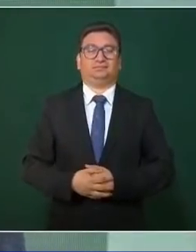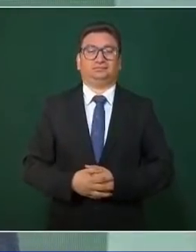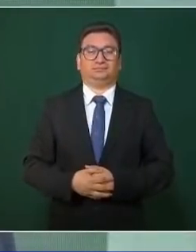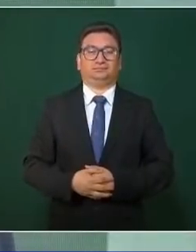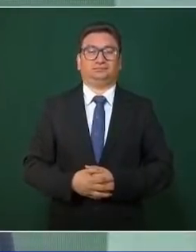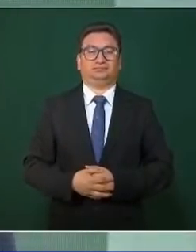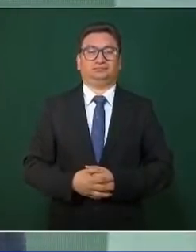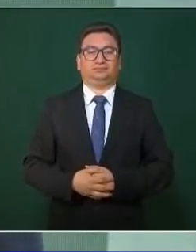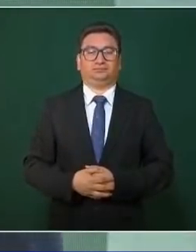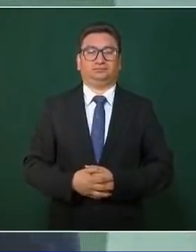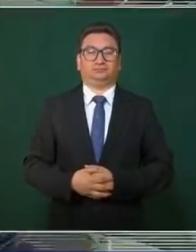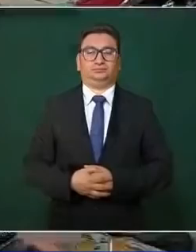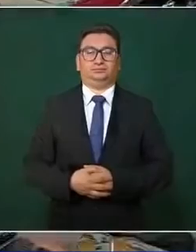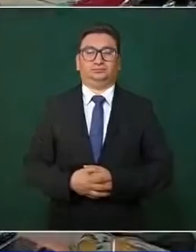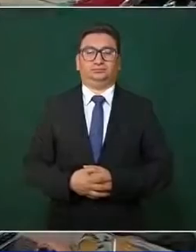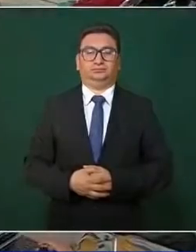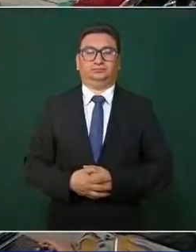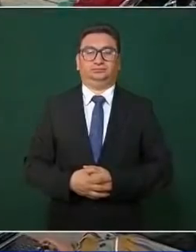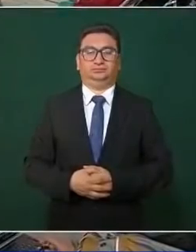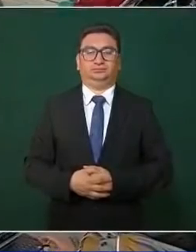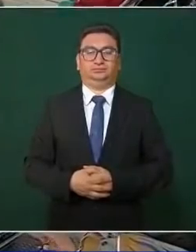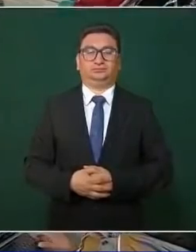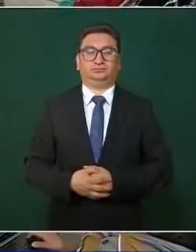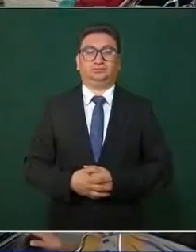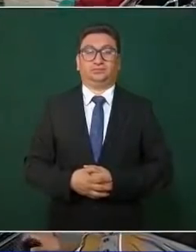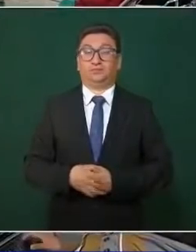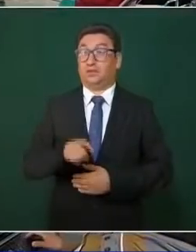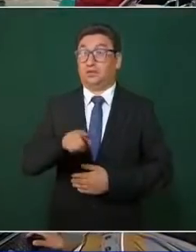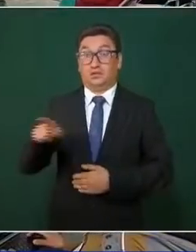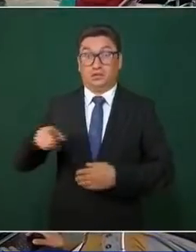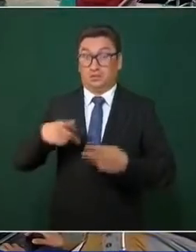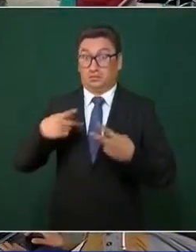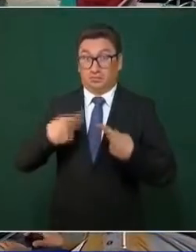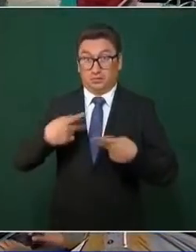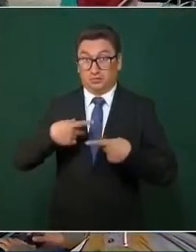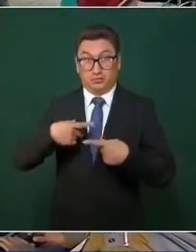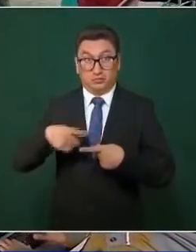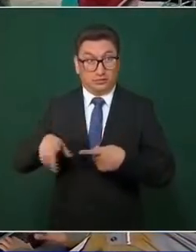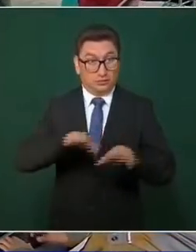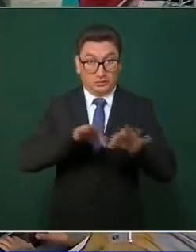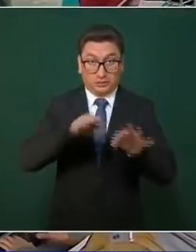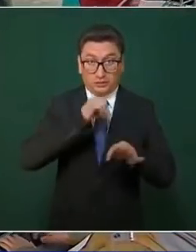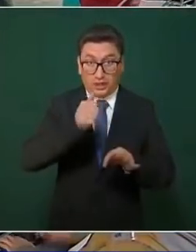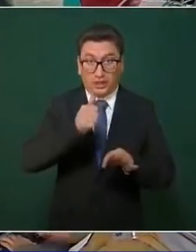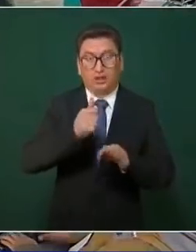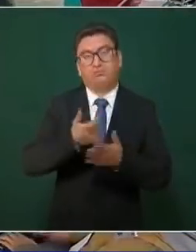El que no trabajaba no cobraba